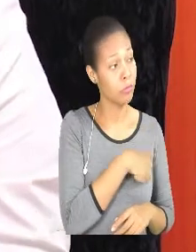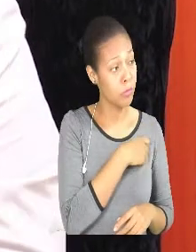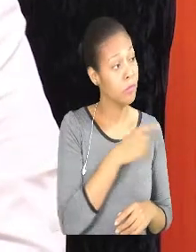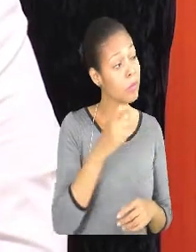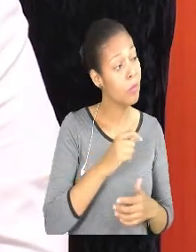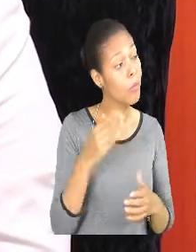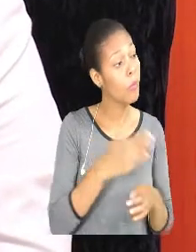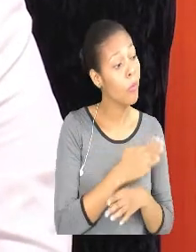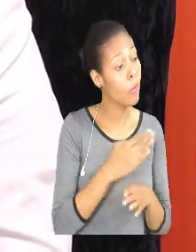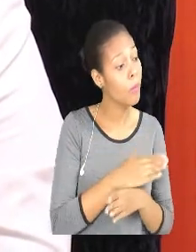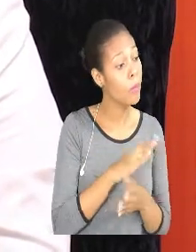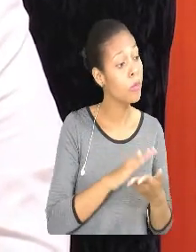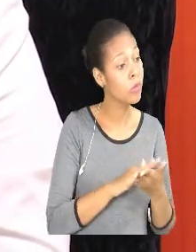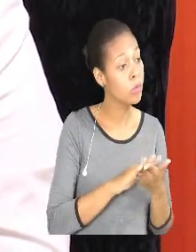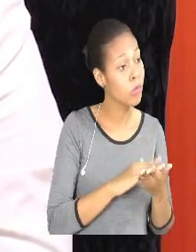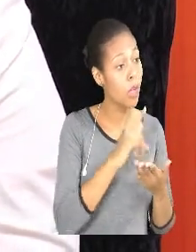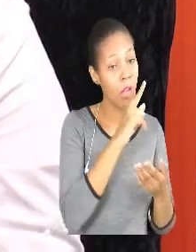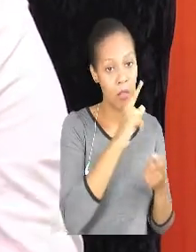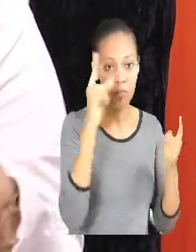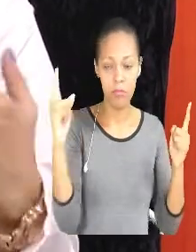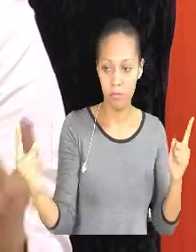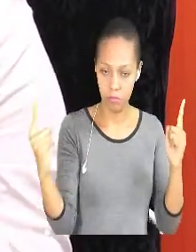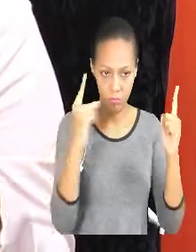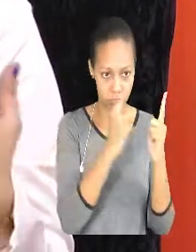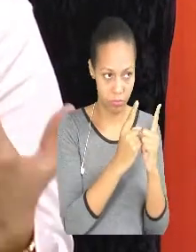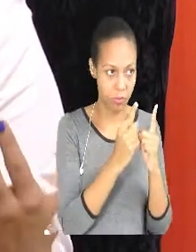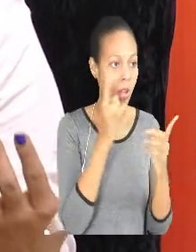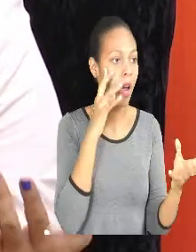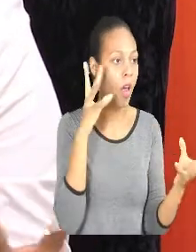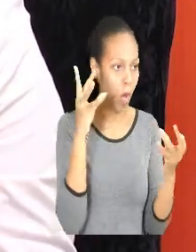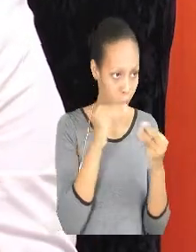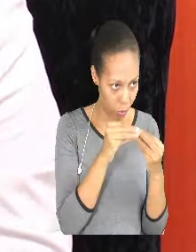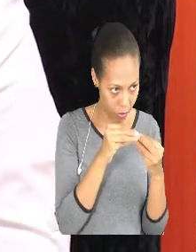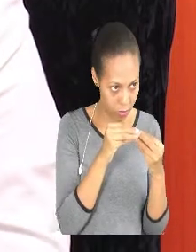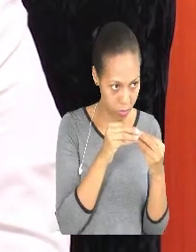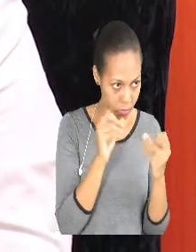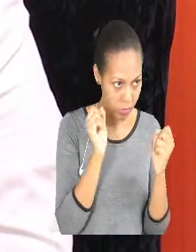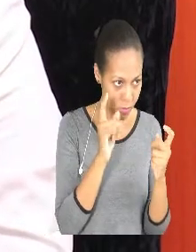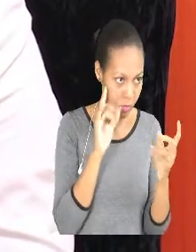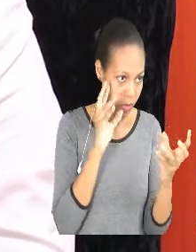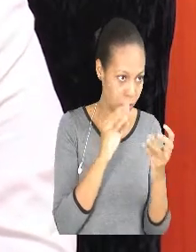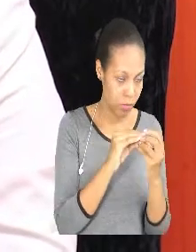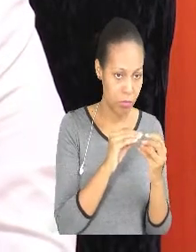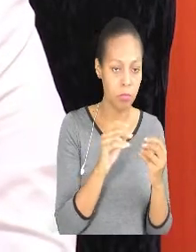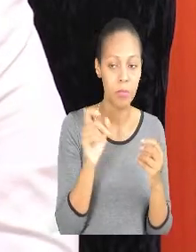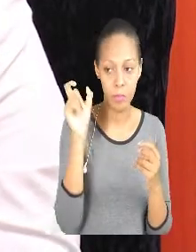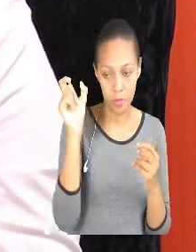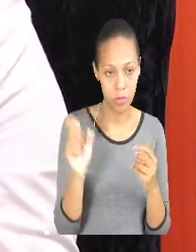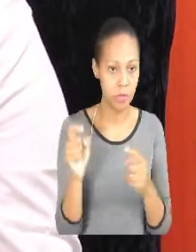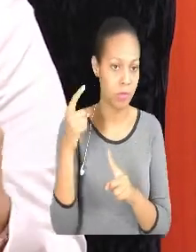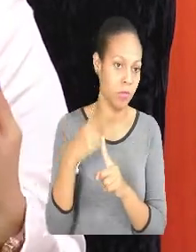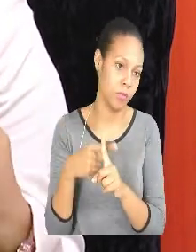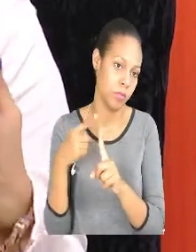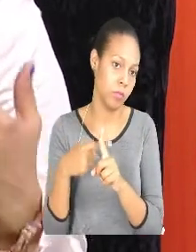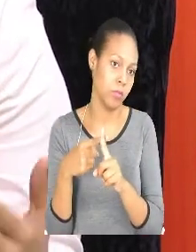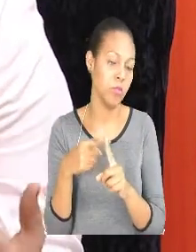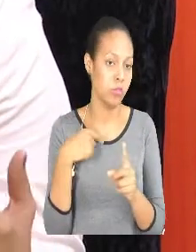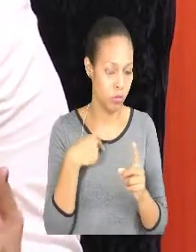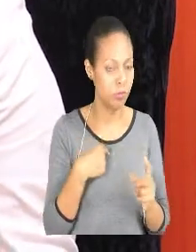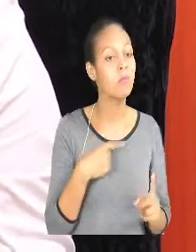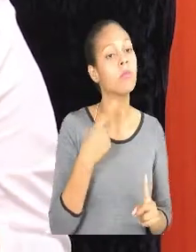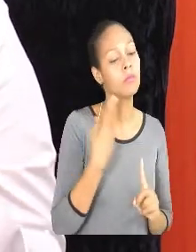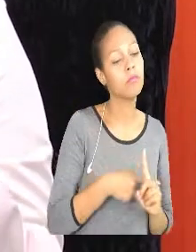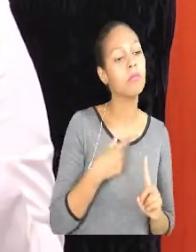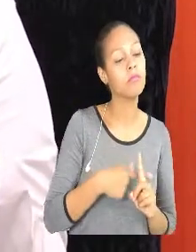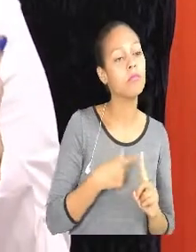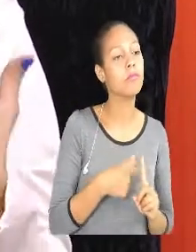reúnen con el inspector y se llega a un acuerdo, o se trata de llegar a un acuerdo con el arrendatario para que se establezca una fecha